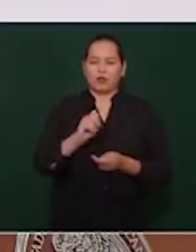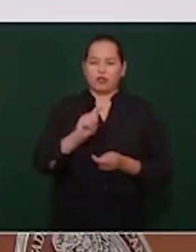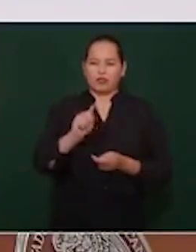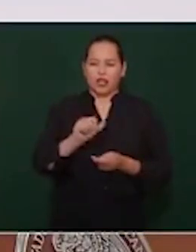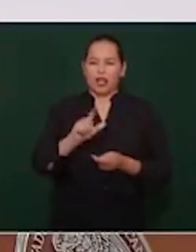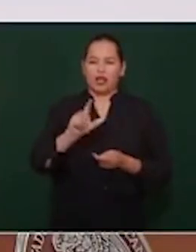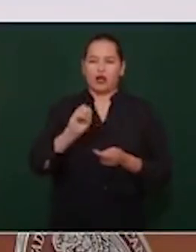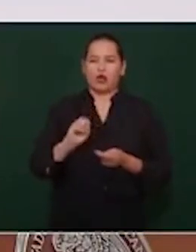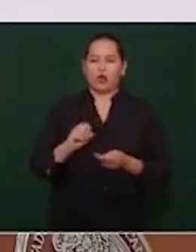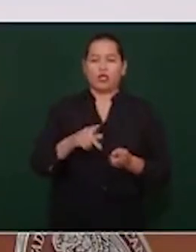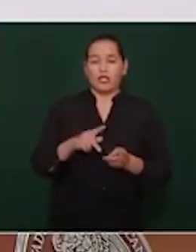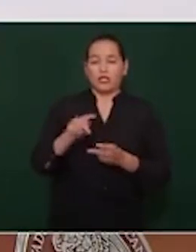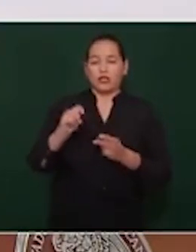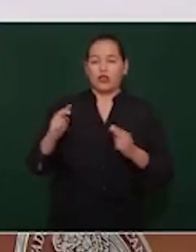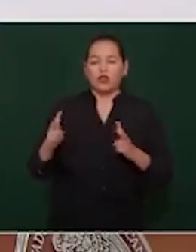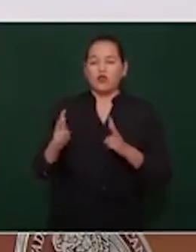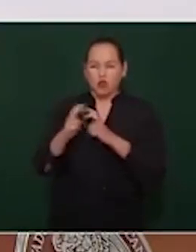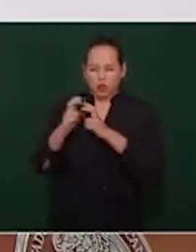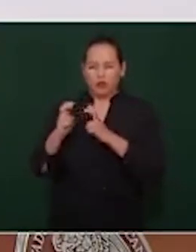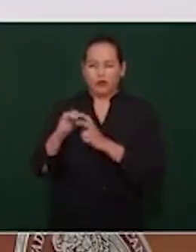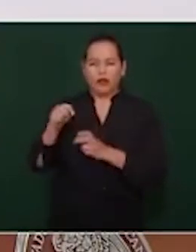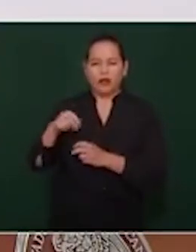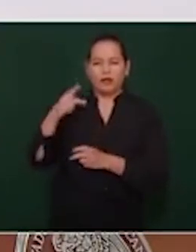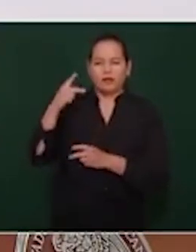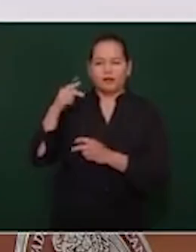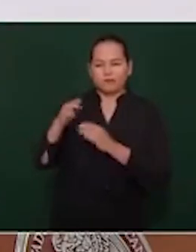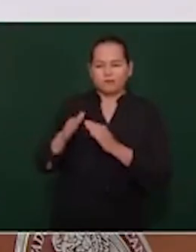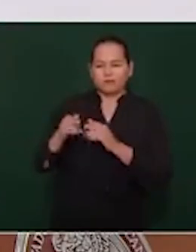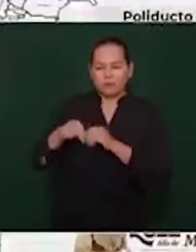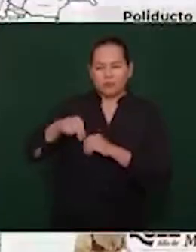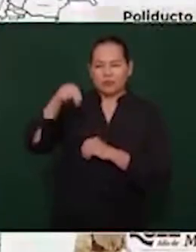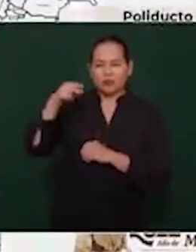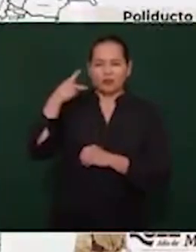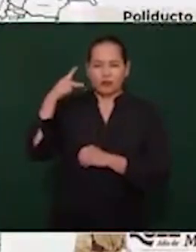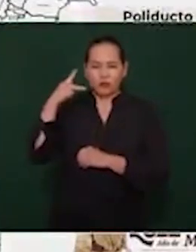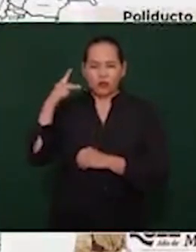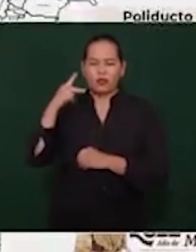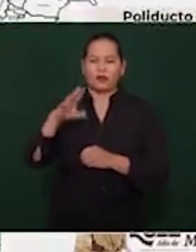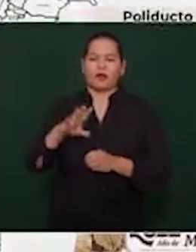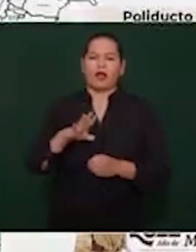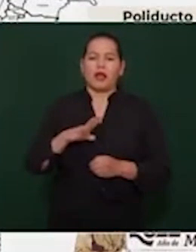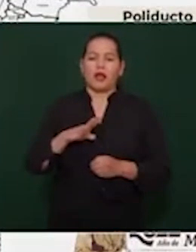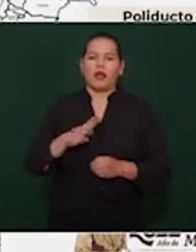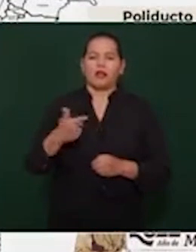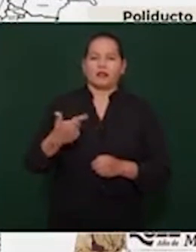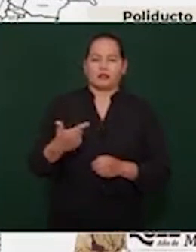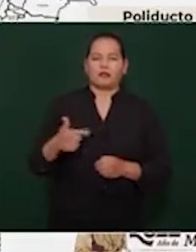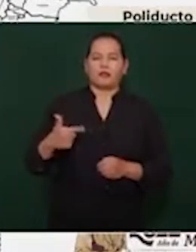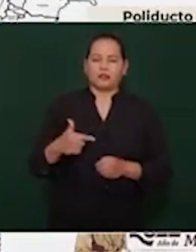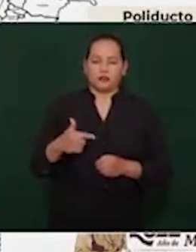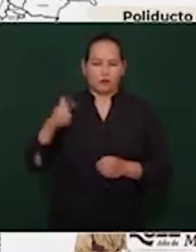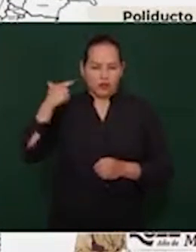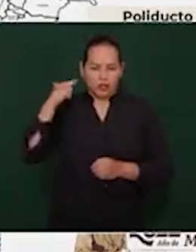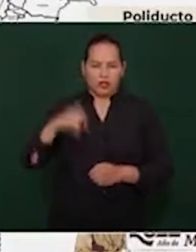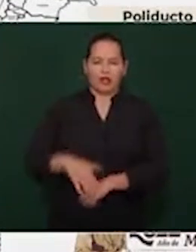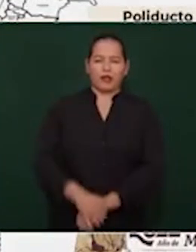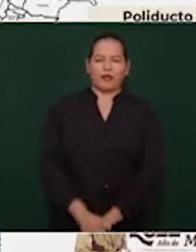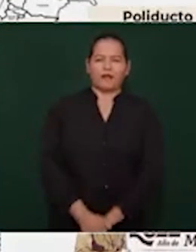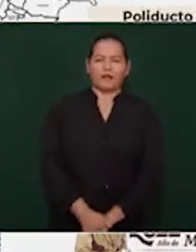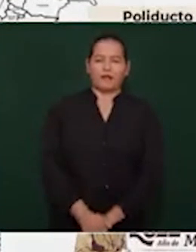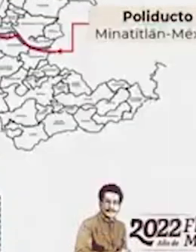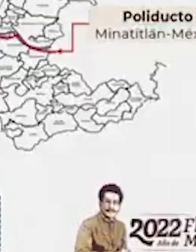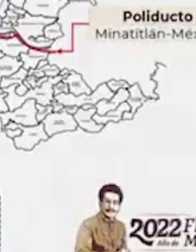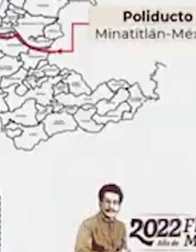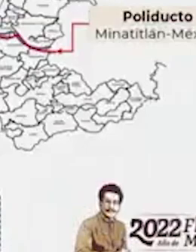de Puebla. En la parte central están los gasoductos de Cactus Guadalajara y Minatitlán, México. En lo que va